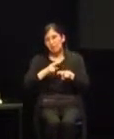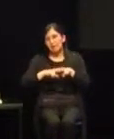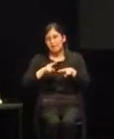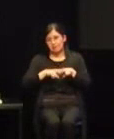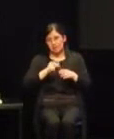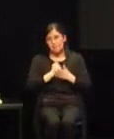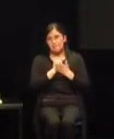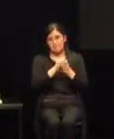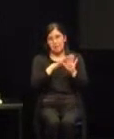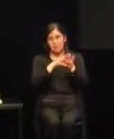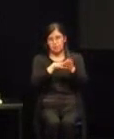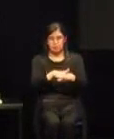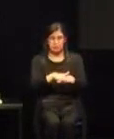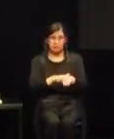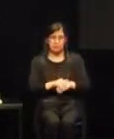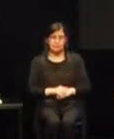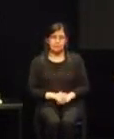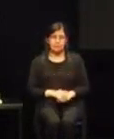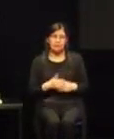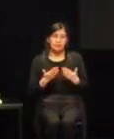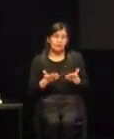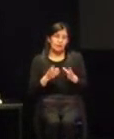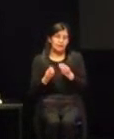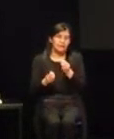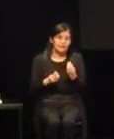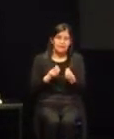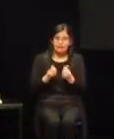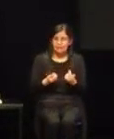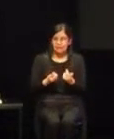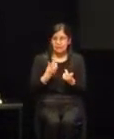ellos. Por lo tanto, la calidad